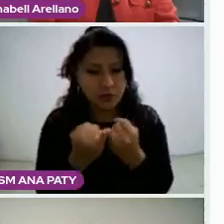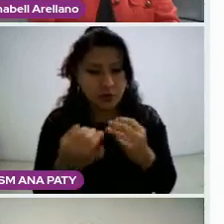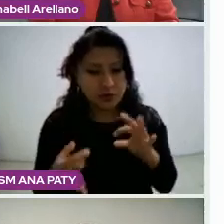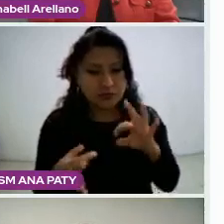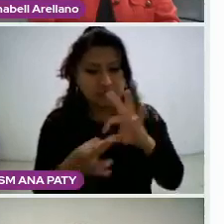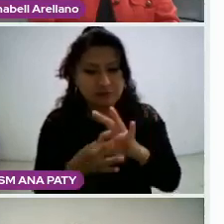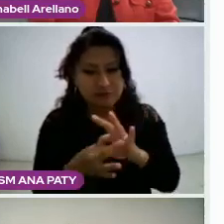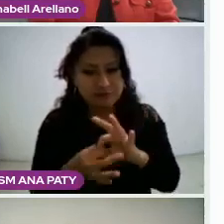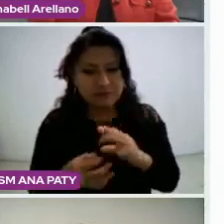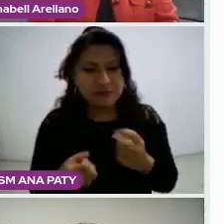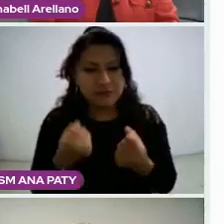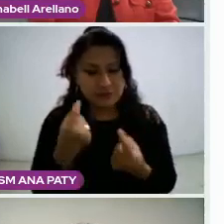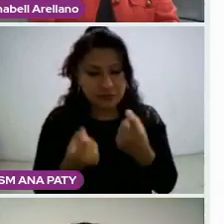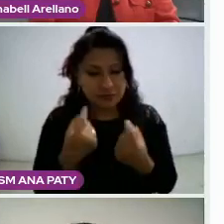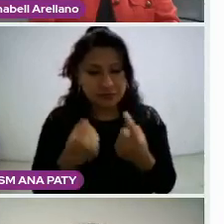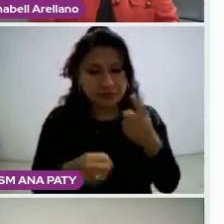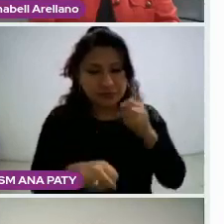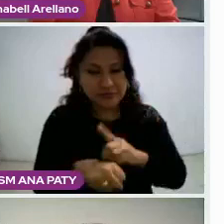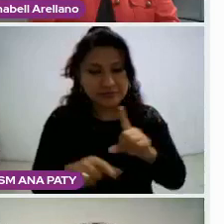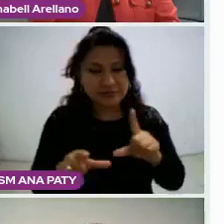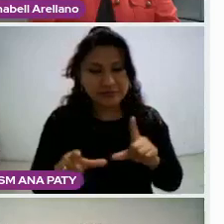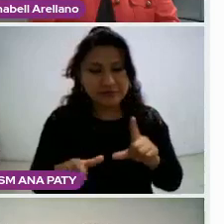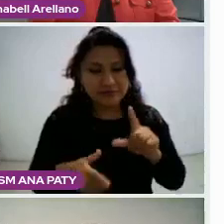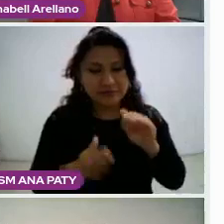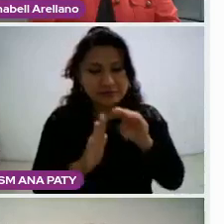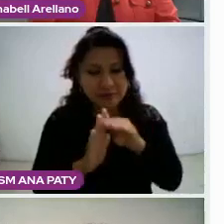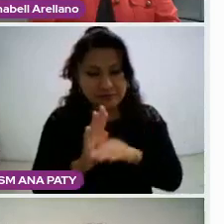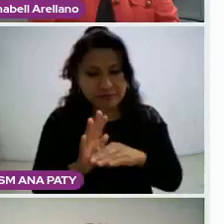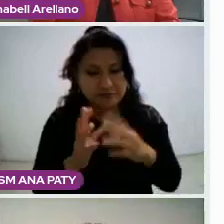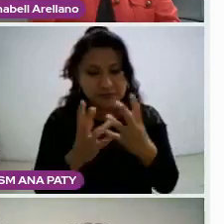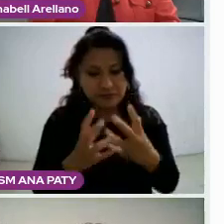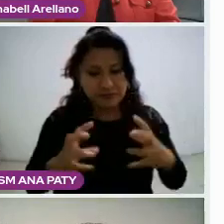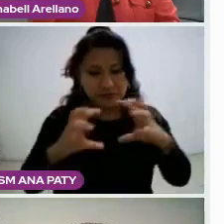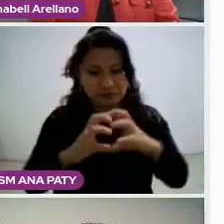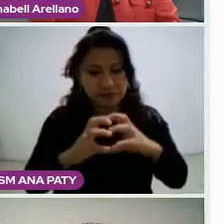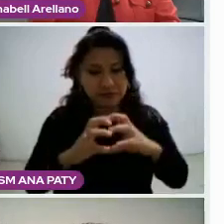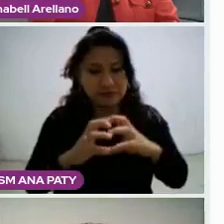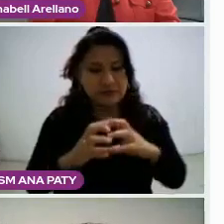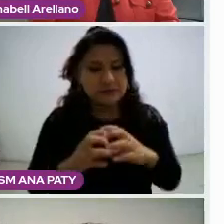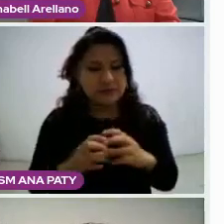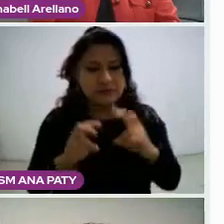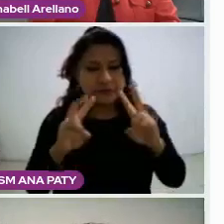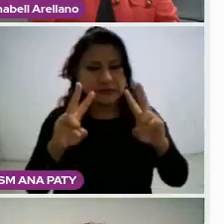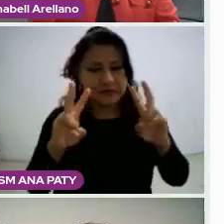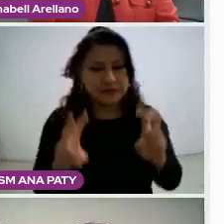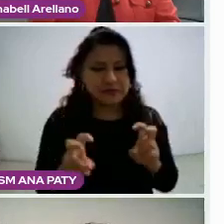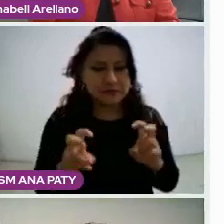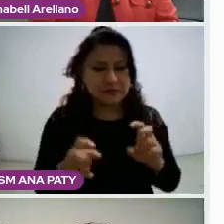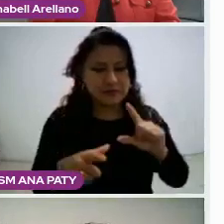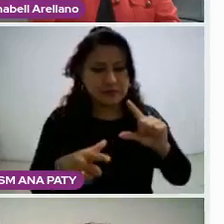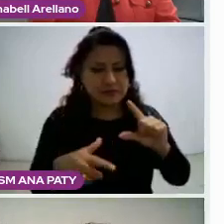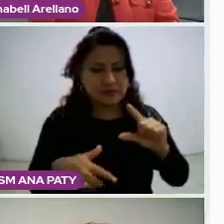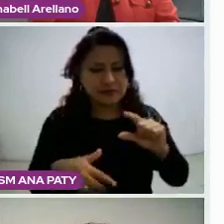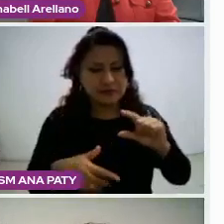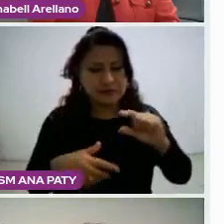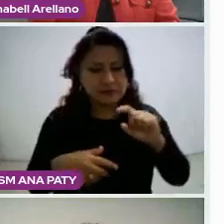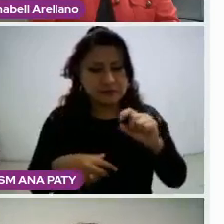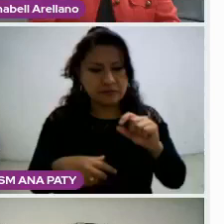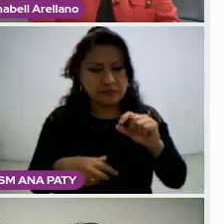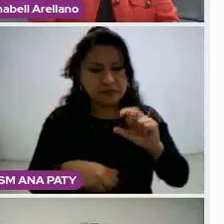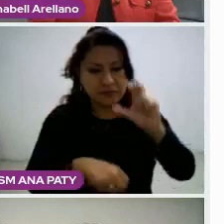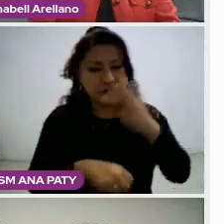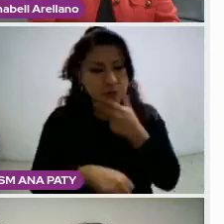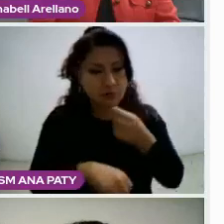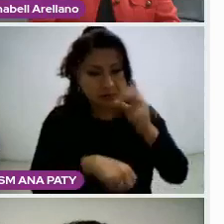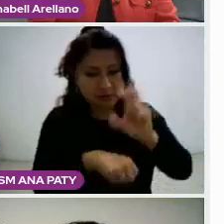tanto latina como en el mundo, ¿no? Pero bueno, en esta cuestión latina que nos toca per se a nosotros los mexicanos,